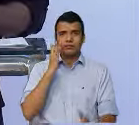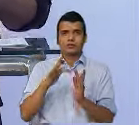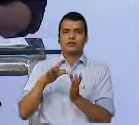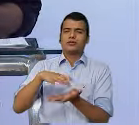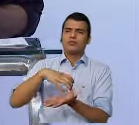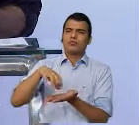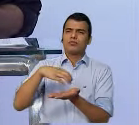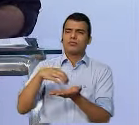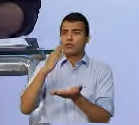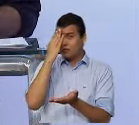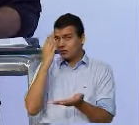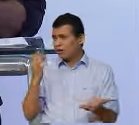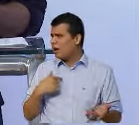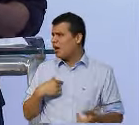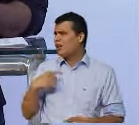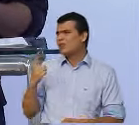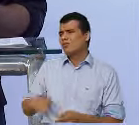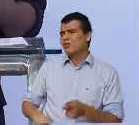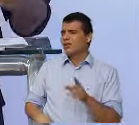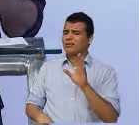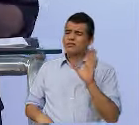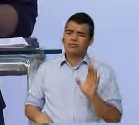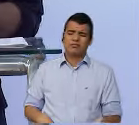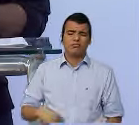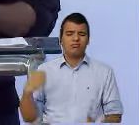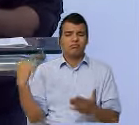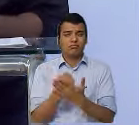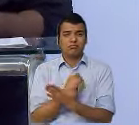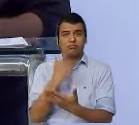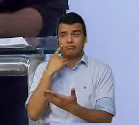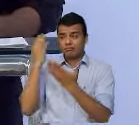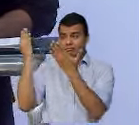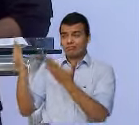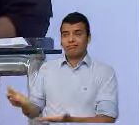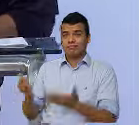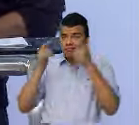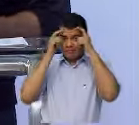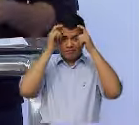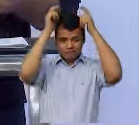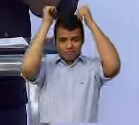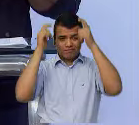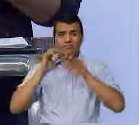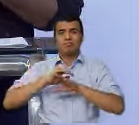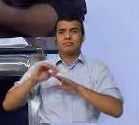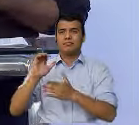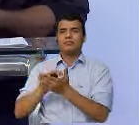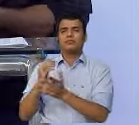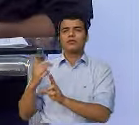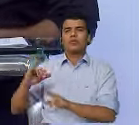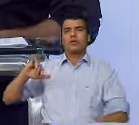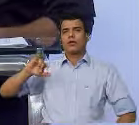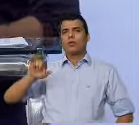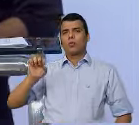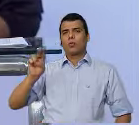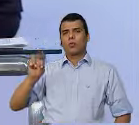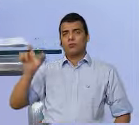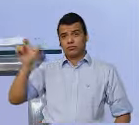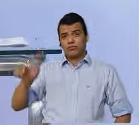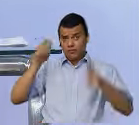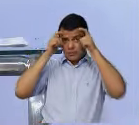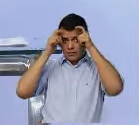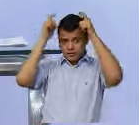perfecto. ¿Quién dijo que no se puede comer algo bien rico, bien delicioso? Y para eso le tengo un invitado muy especial, mi amigo Juan José Escalante, él es chef